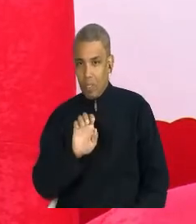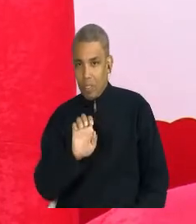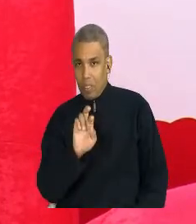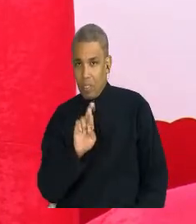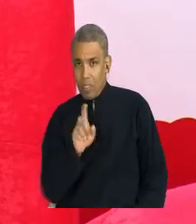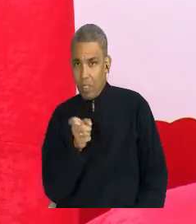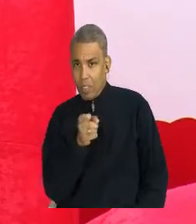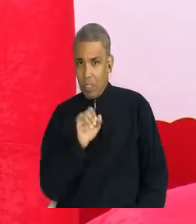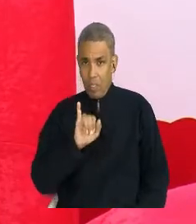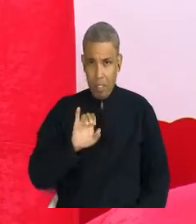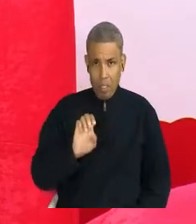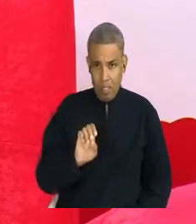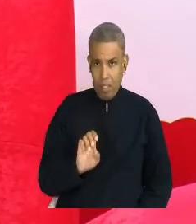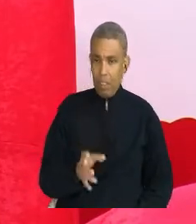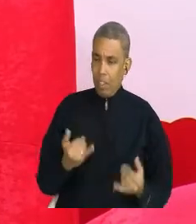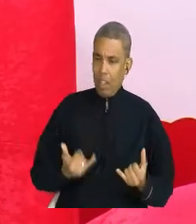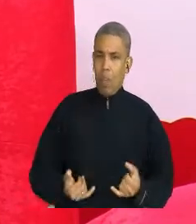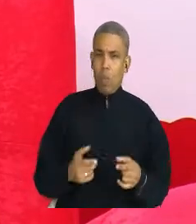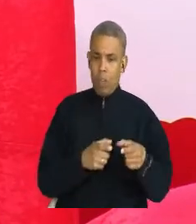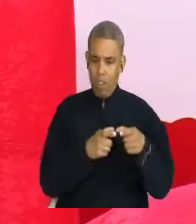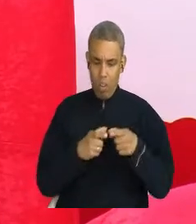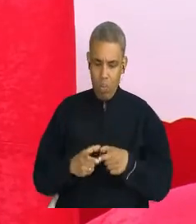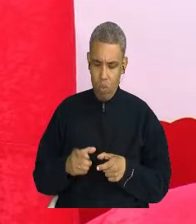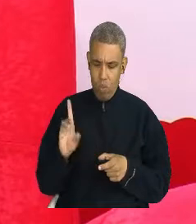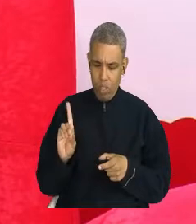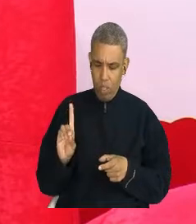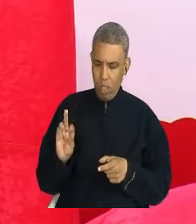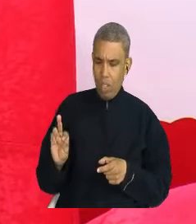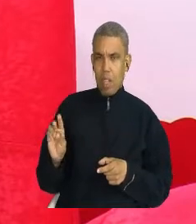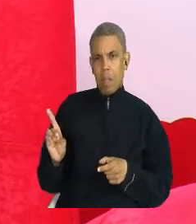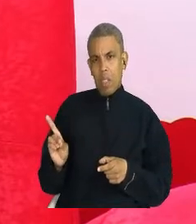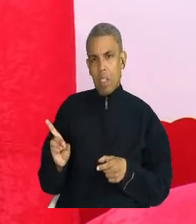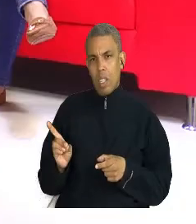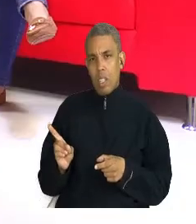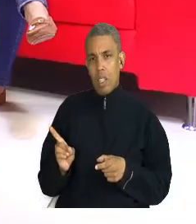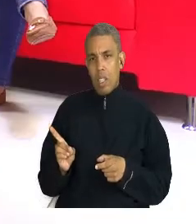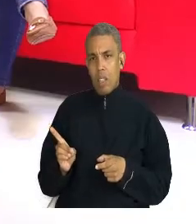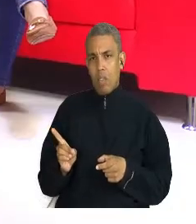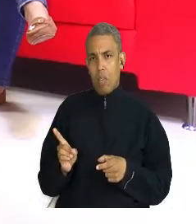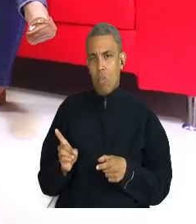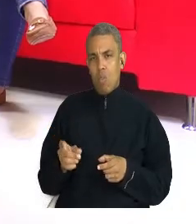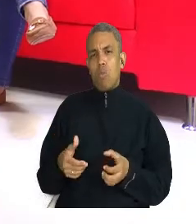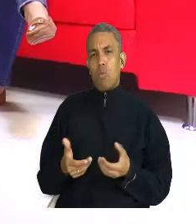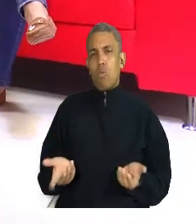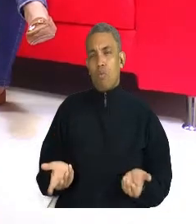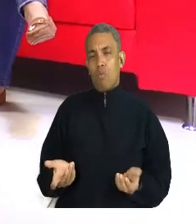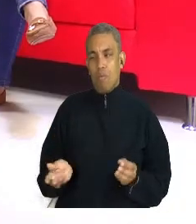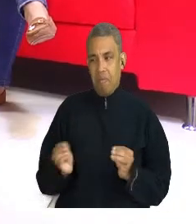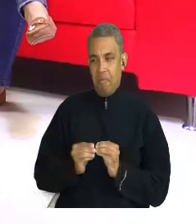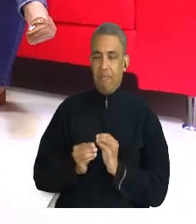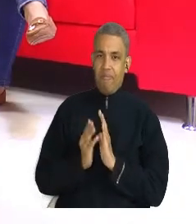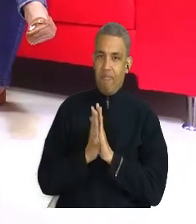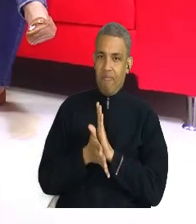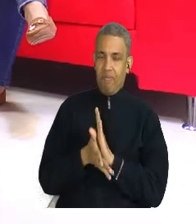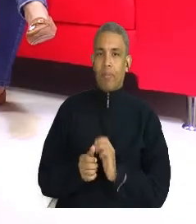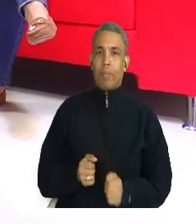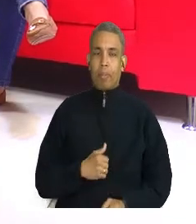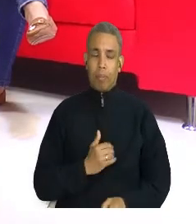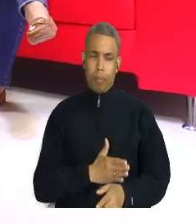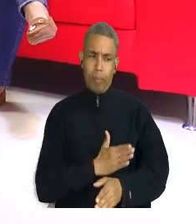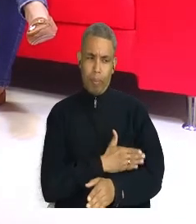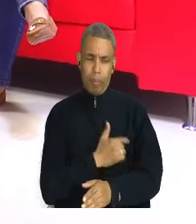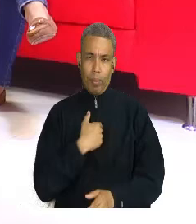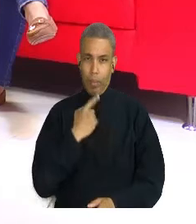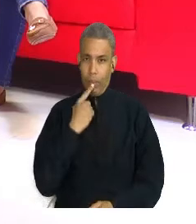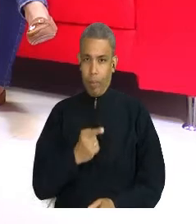viene cargada esa nueva producción que próximamente vas a estar lanzando. Bueno, como te comentaba antes, la canción